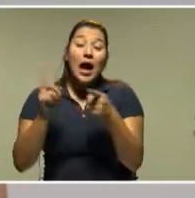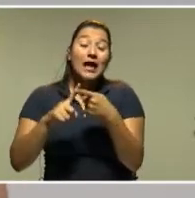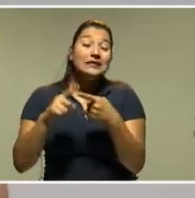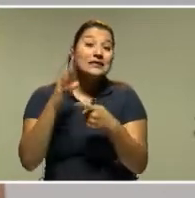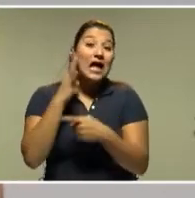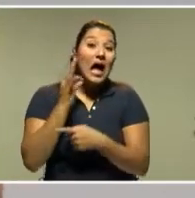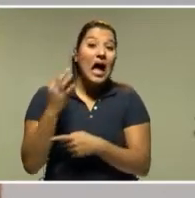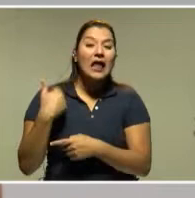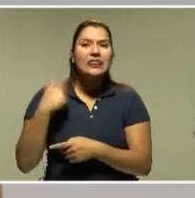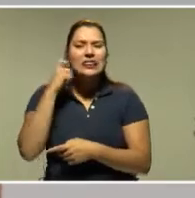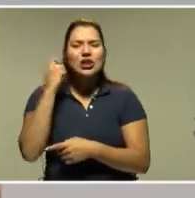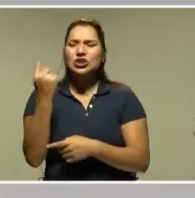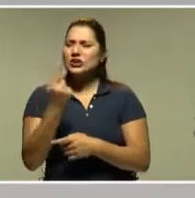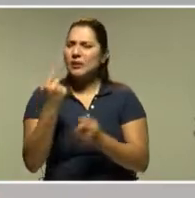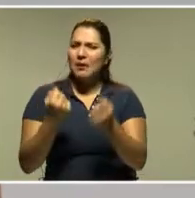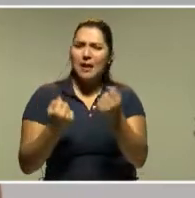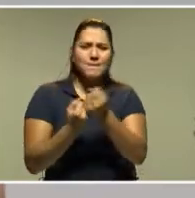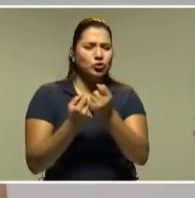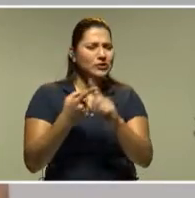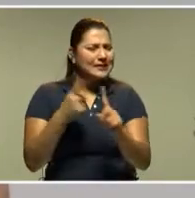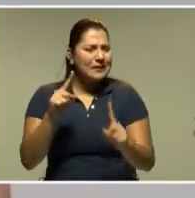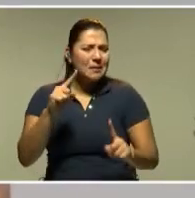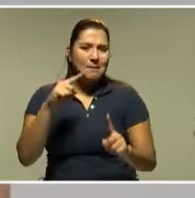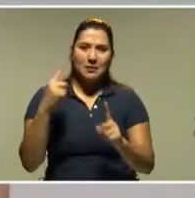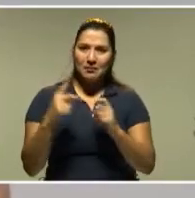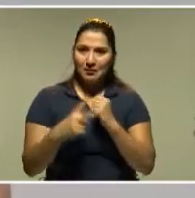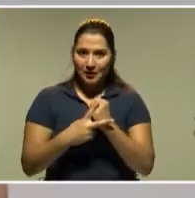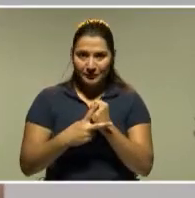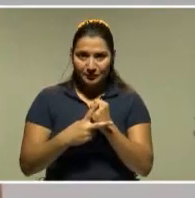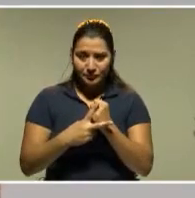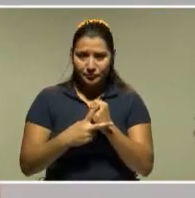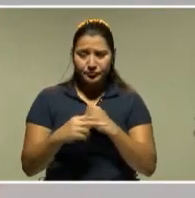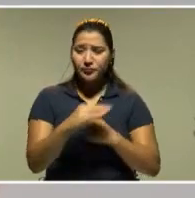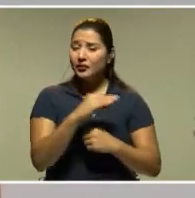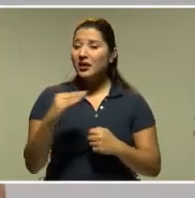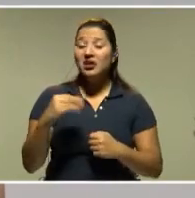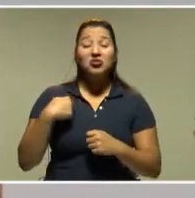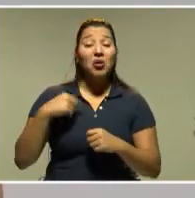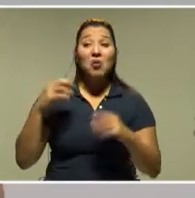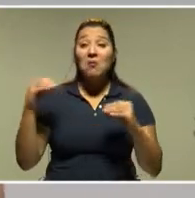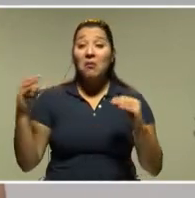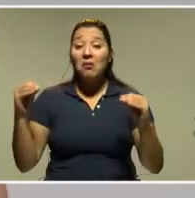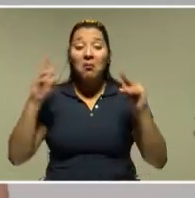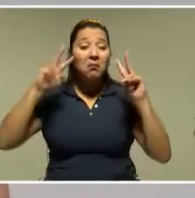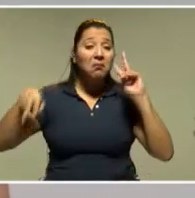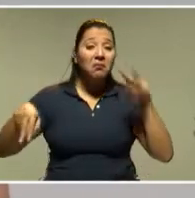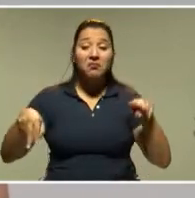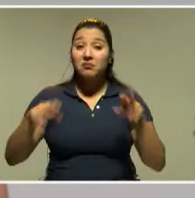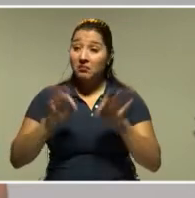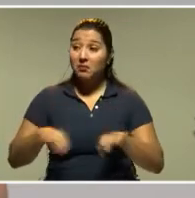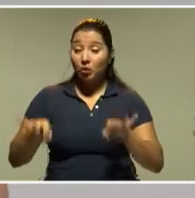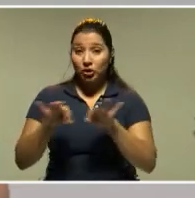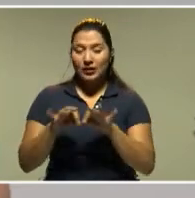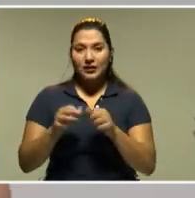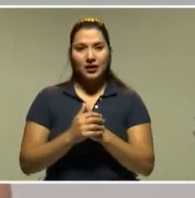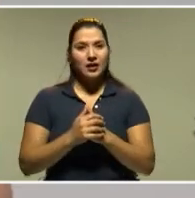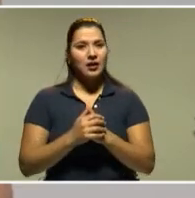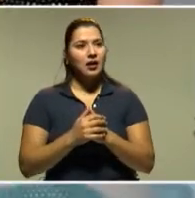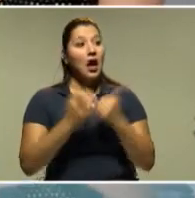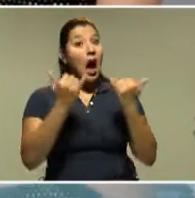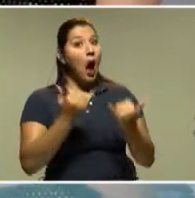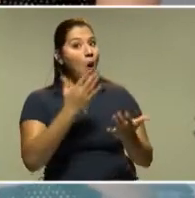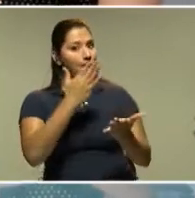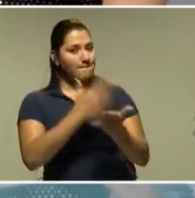que siempre me están apoyando desde mi primera pelea. Y nunca hacer caso a eso, que es importante. Sí, vamos a